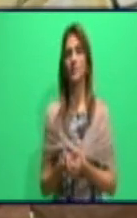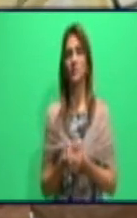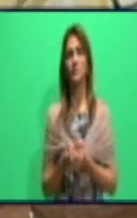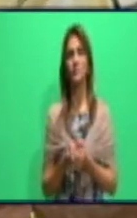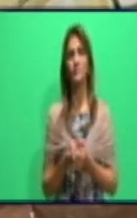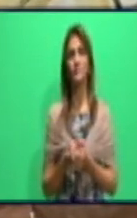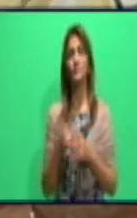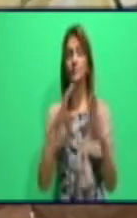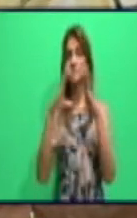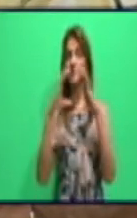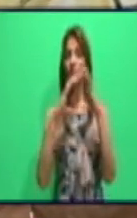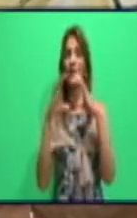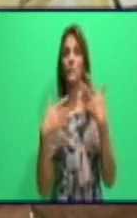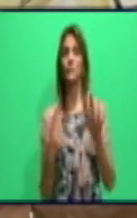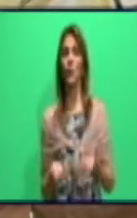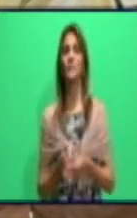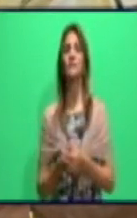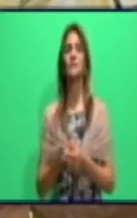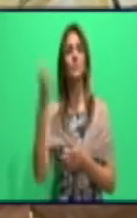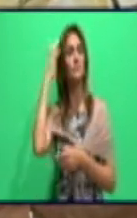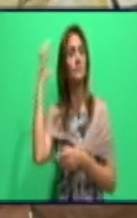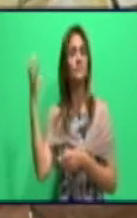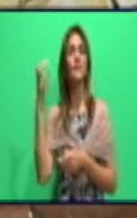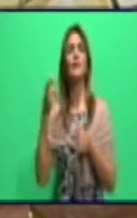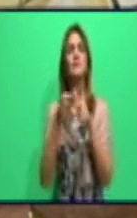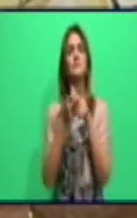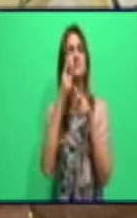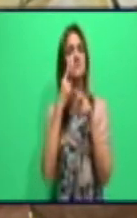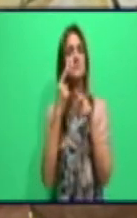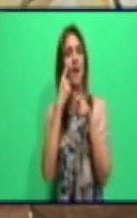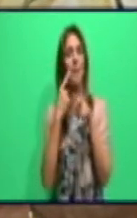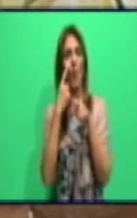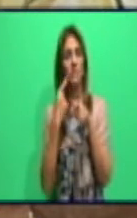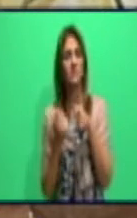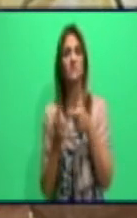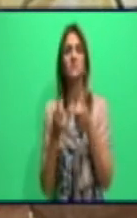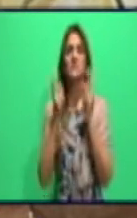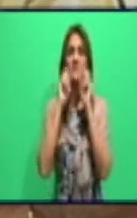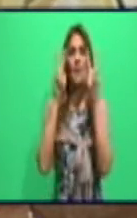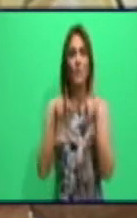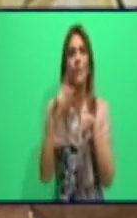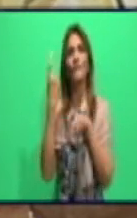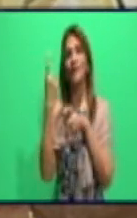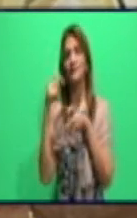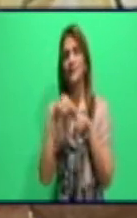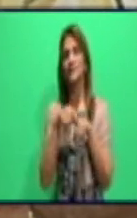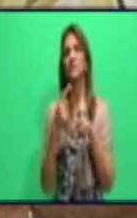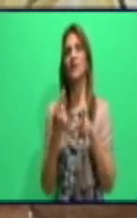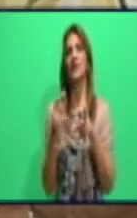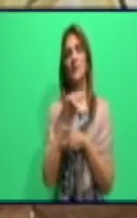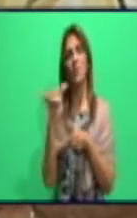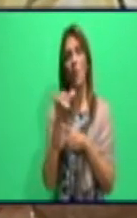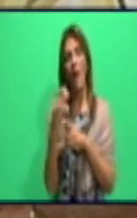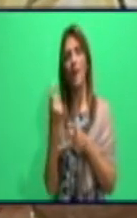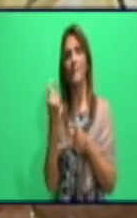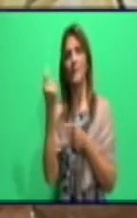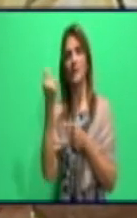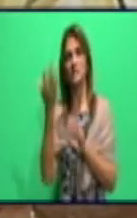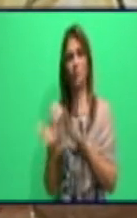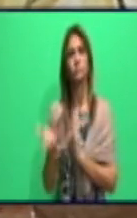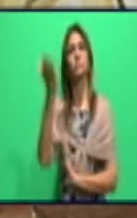o no se detectó hay una venta de cebolla en 150 y 250 gramos a 15 pesos con un precio